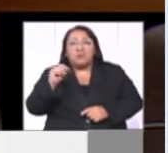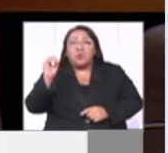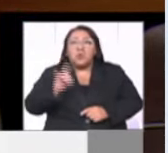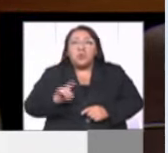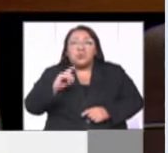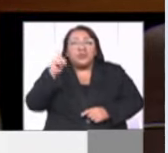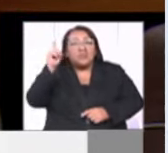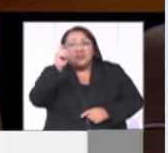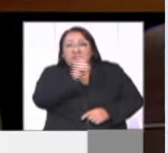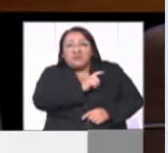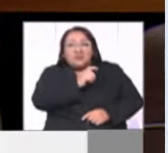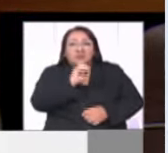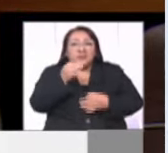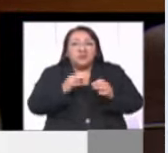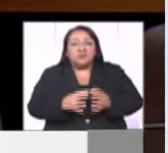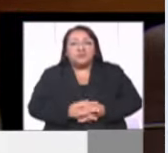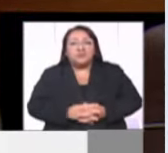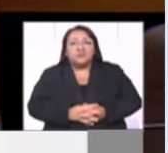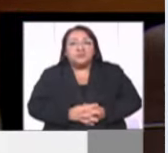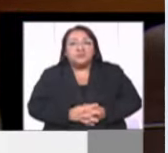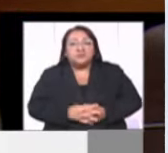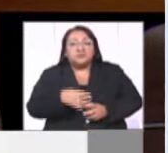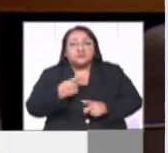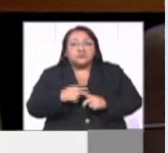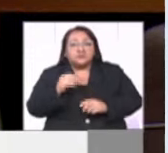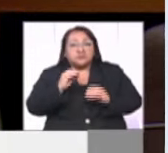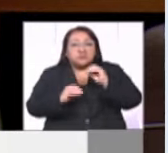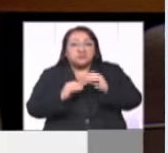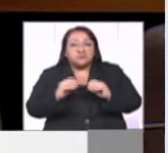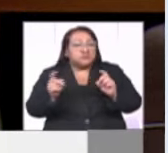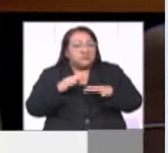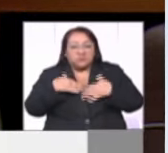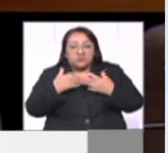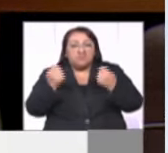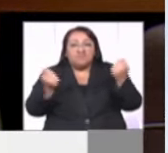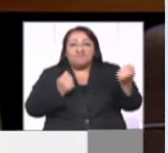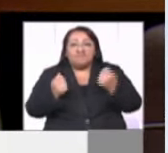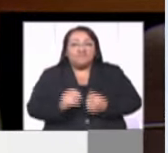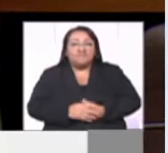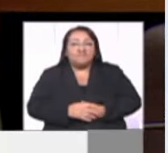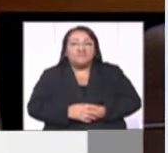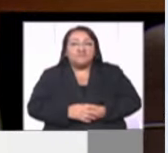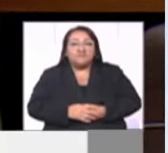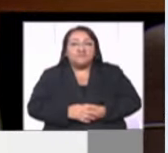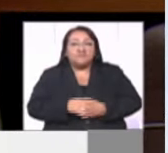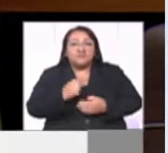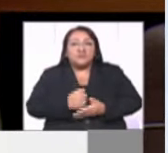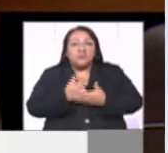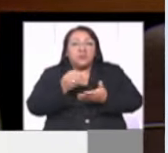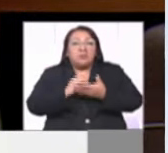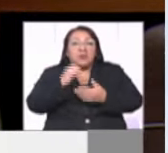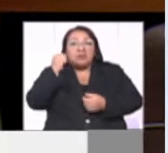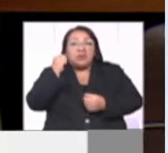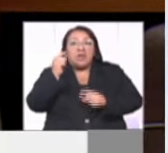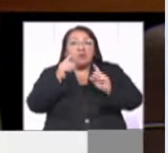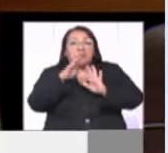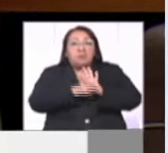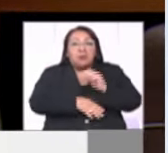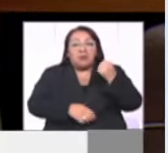sumamente difícil de calcular. Hay una serie de variables que no se pueden manejar y favorece al que más gana, no al que menos